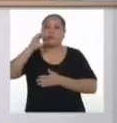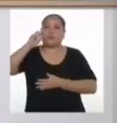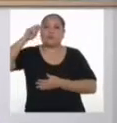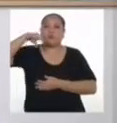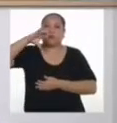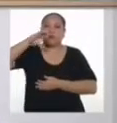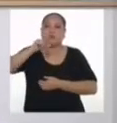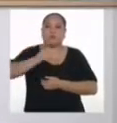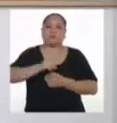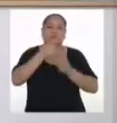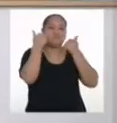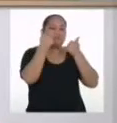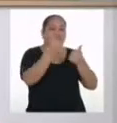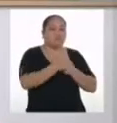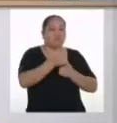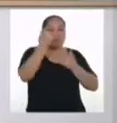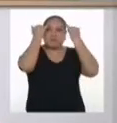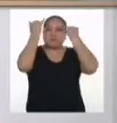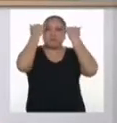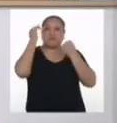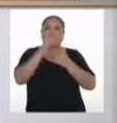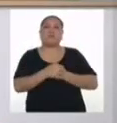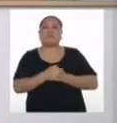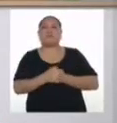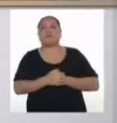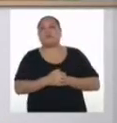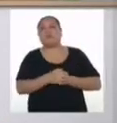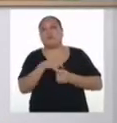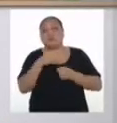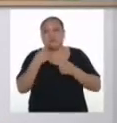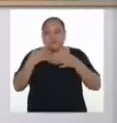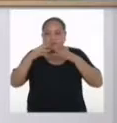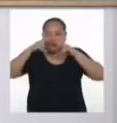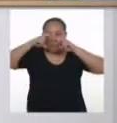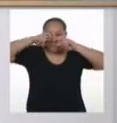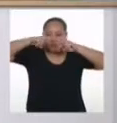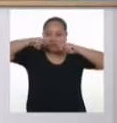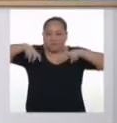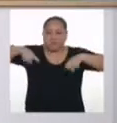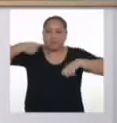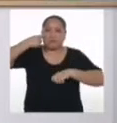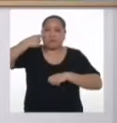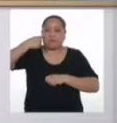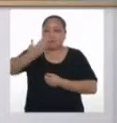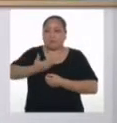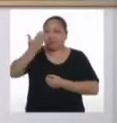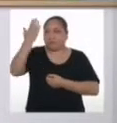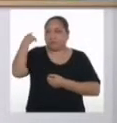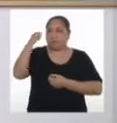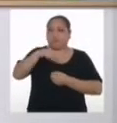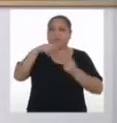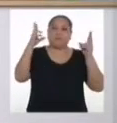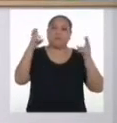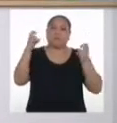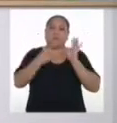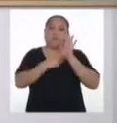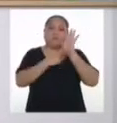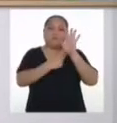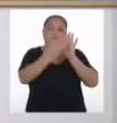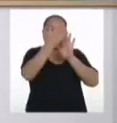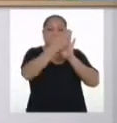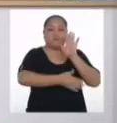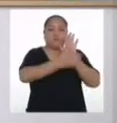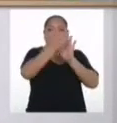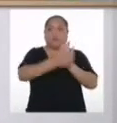cuencas. Bien. Las predicciones son para explorar sobre lo que conocemos con respecto al tema que nos presenta